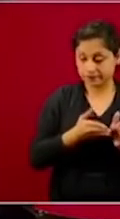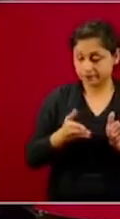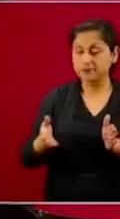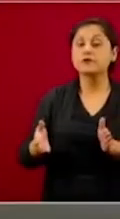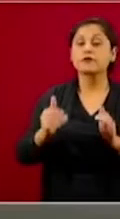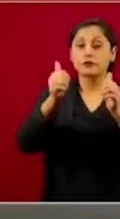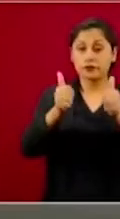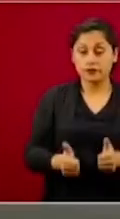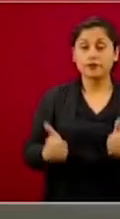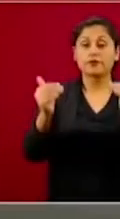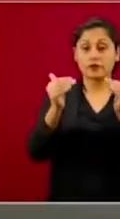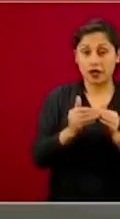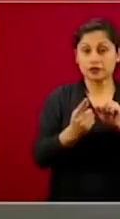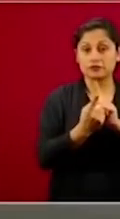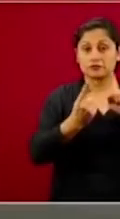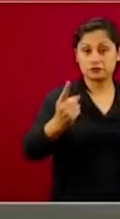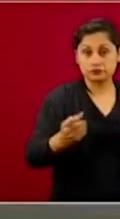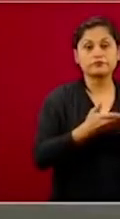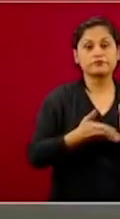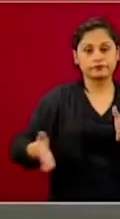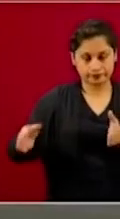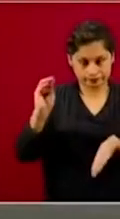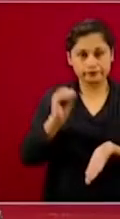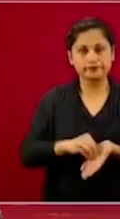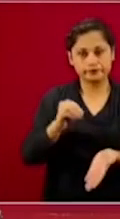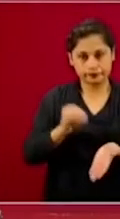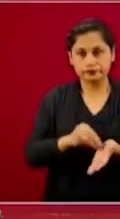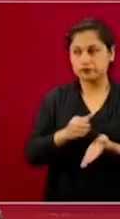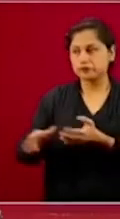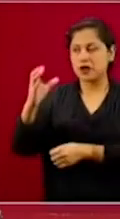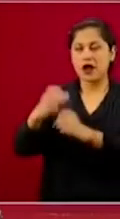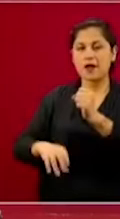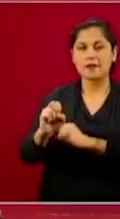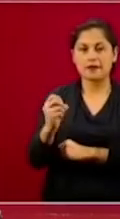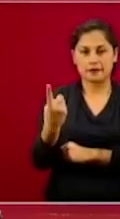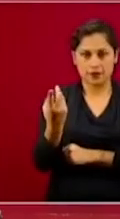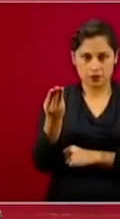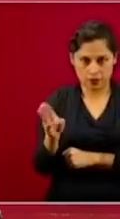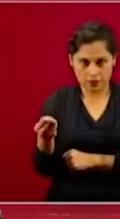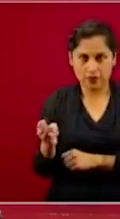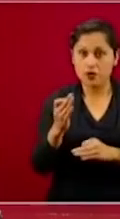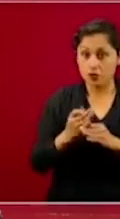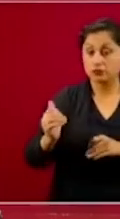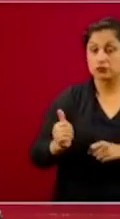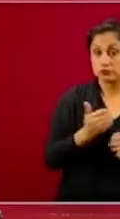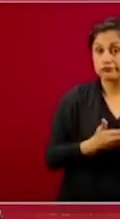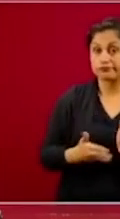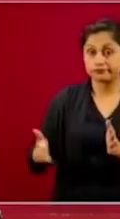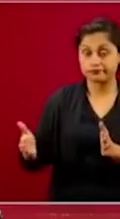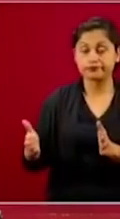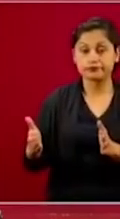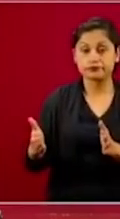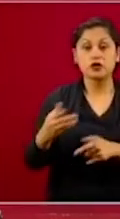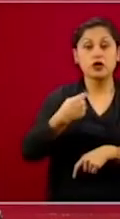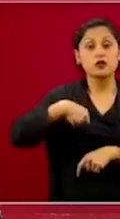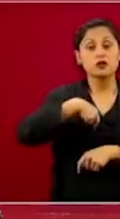vigente y termina el 30 de mayo y que hay que aprovechar sus últimos días, el énfasis fundamental fue quédate en